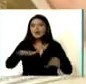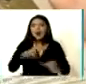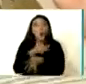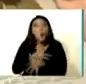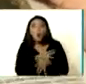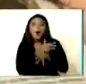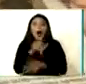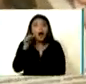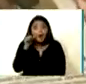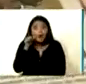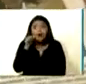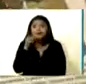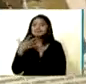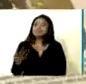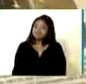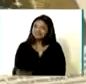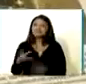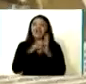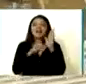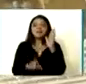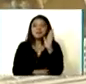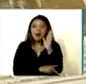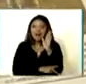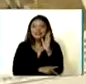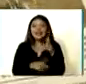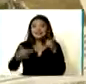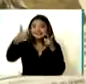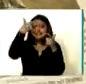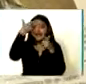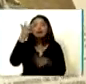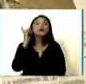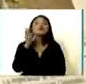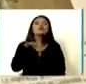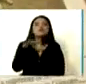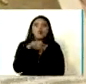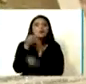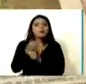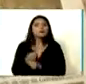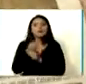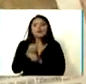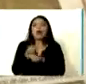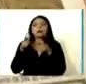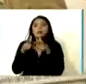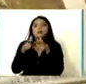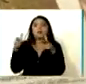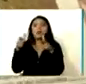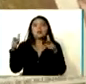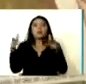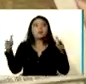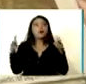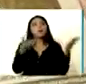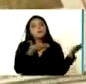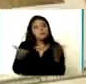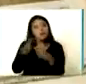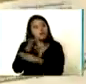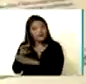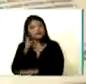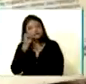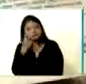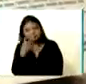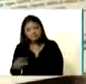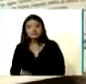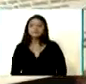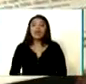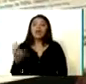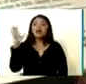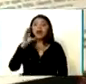agua? El Parque Hugo Chávez, ubicado en La Rinconada, crece como área de espacio. Bueno, todos invitados. Dice, en Caracas, el